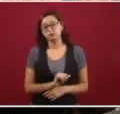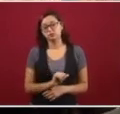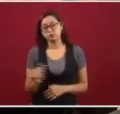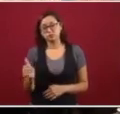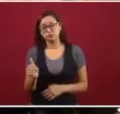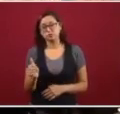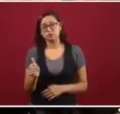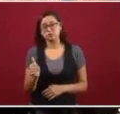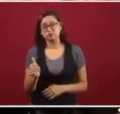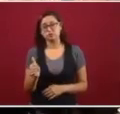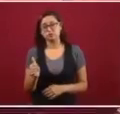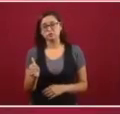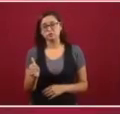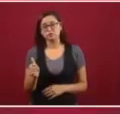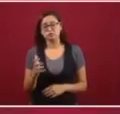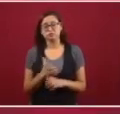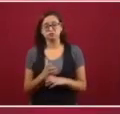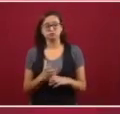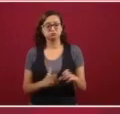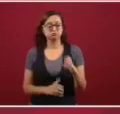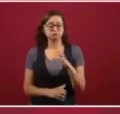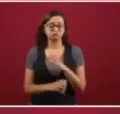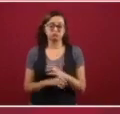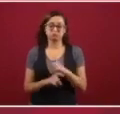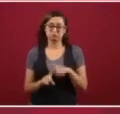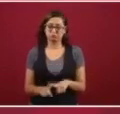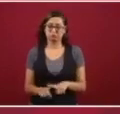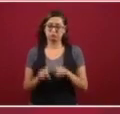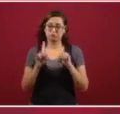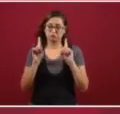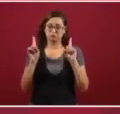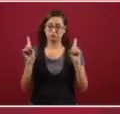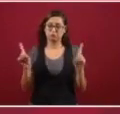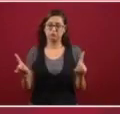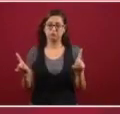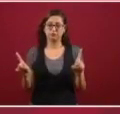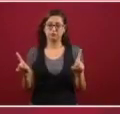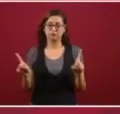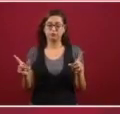de práctica, ¿no? Que también